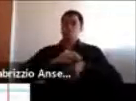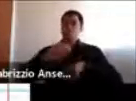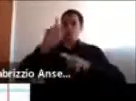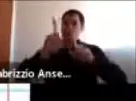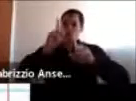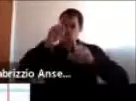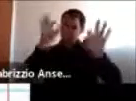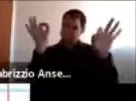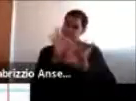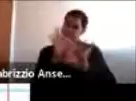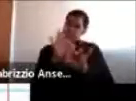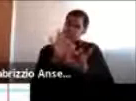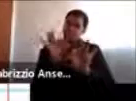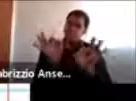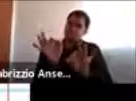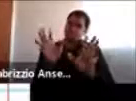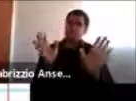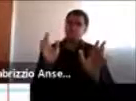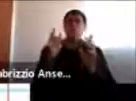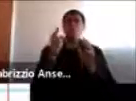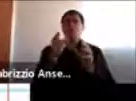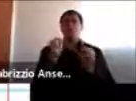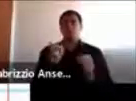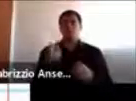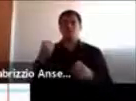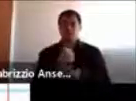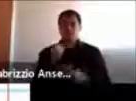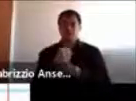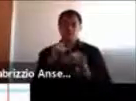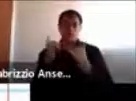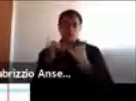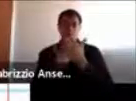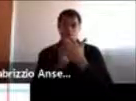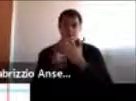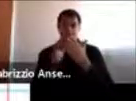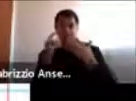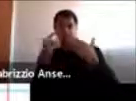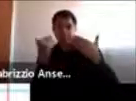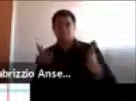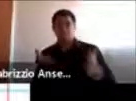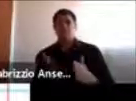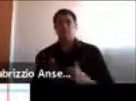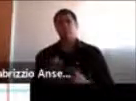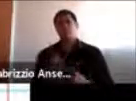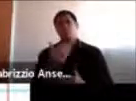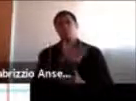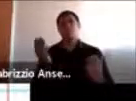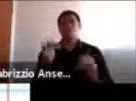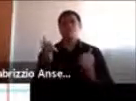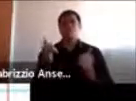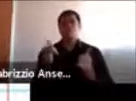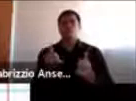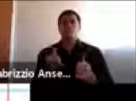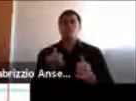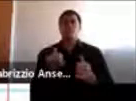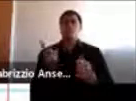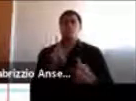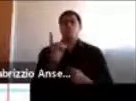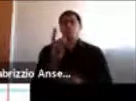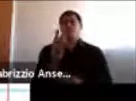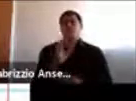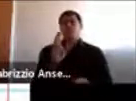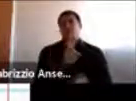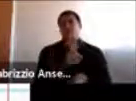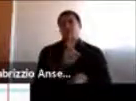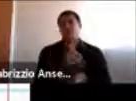trabajar el software desde una perspectiva didáctica que en realidad la puede ser cualquier persona no necesariamente el profesor sino que ahora en